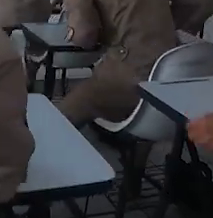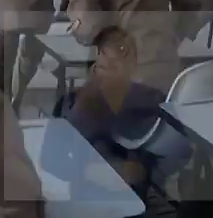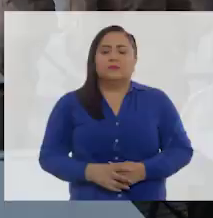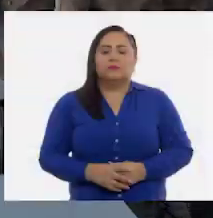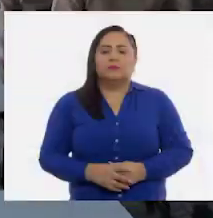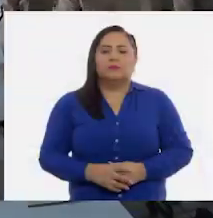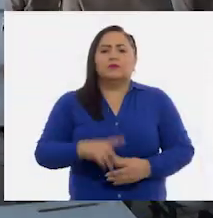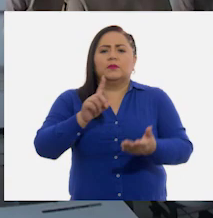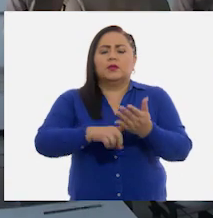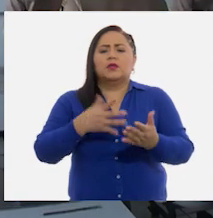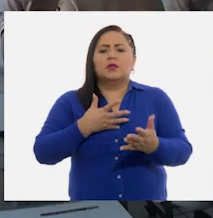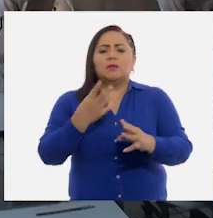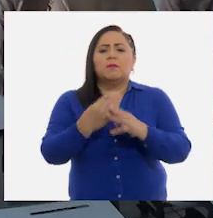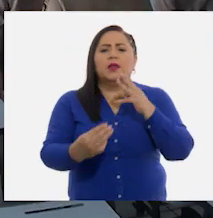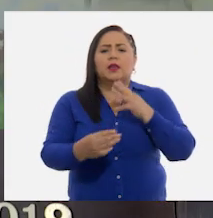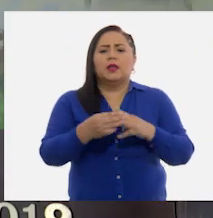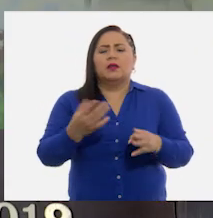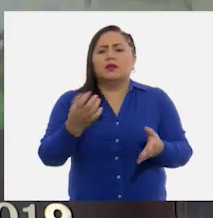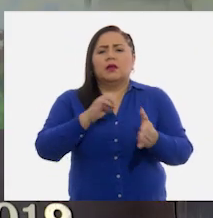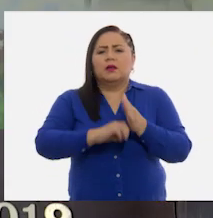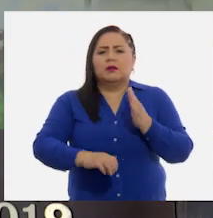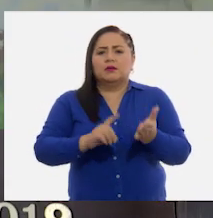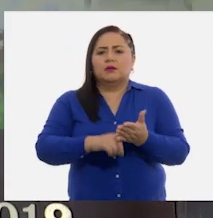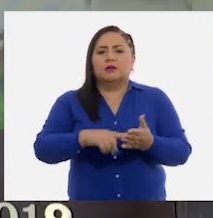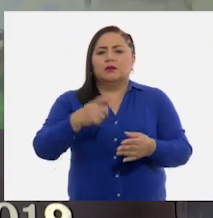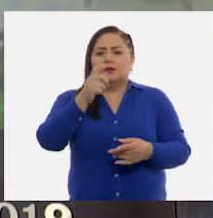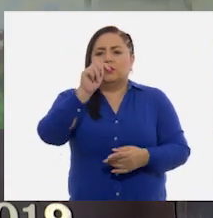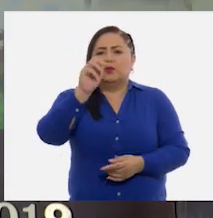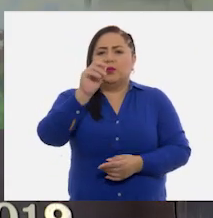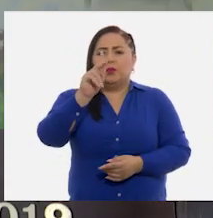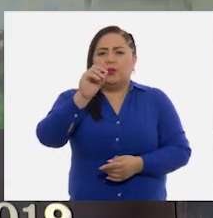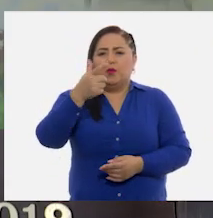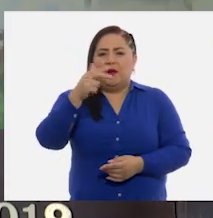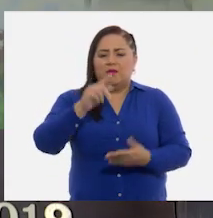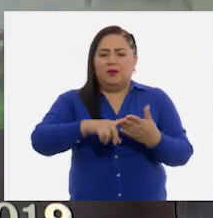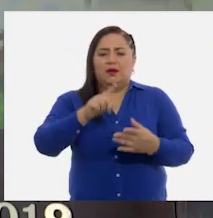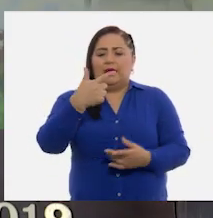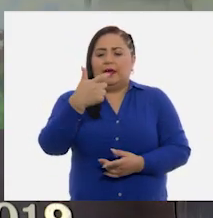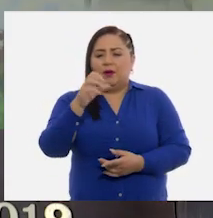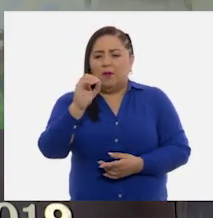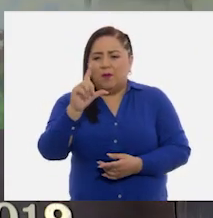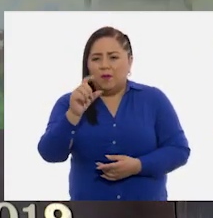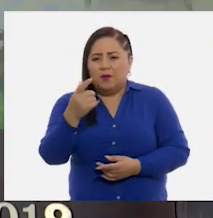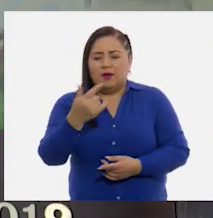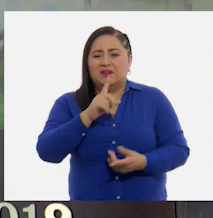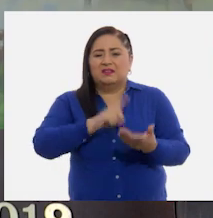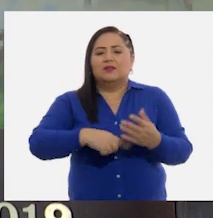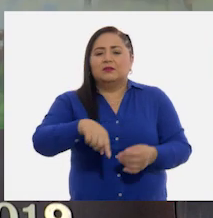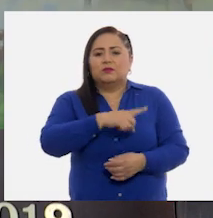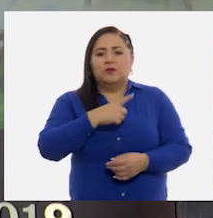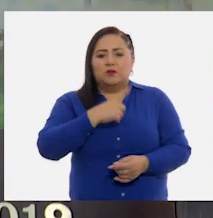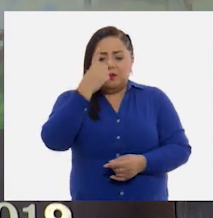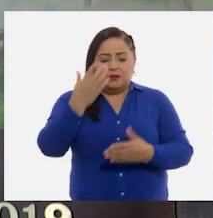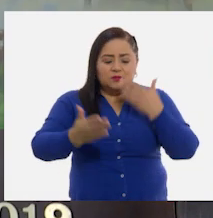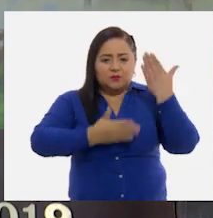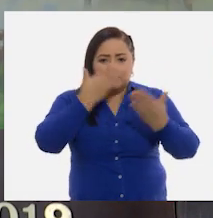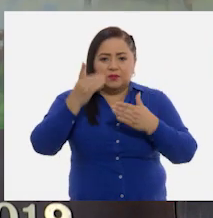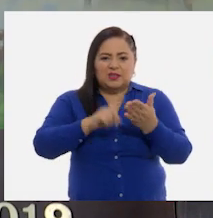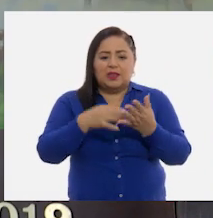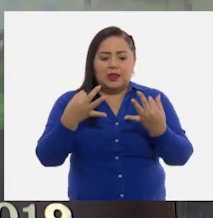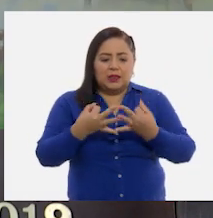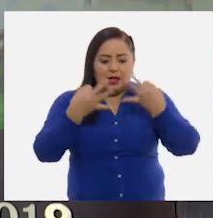Aquí llevamos materias como topografía, geología. Bueno, nosotros nos vamos a dedicar al estudio del